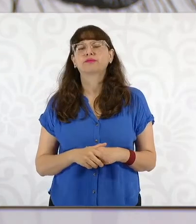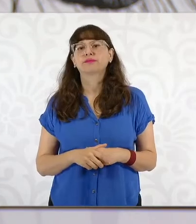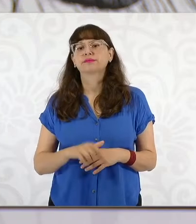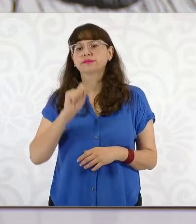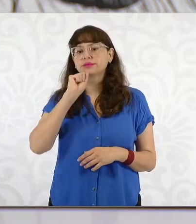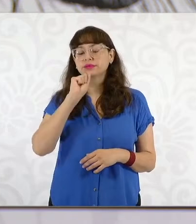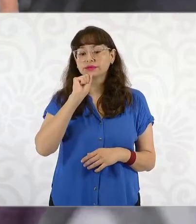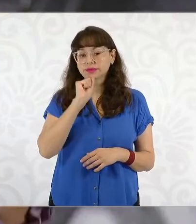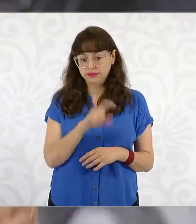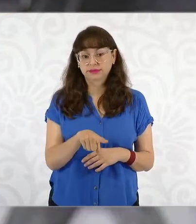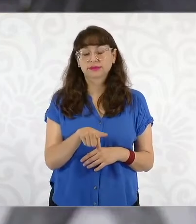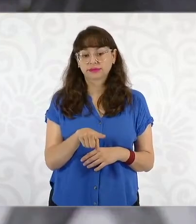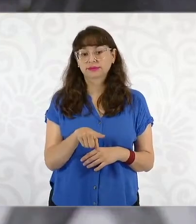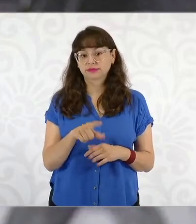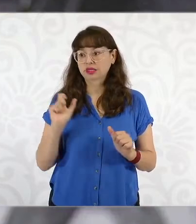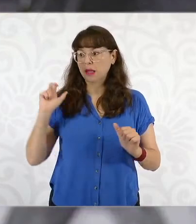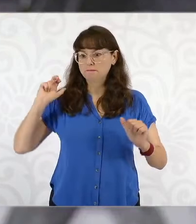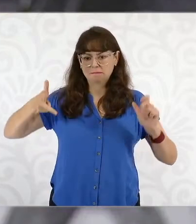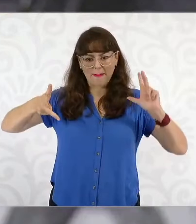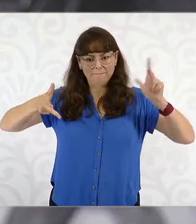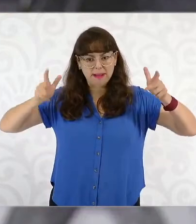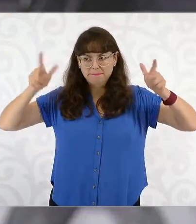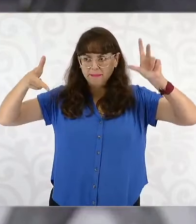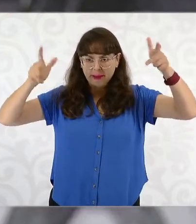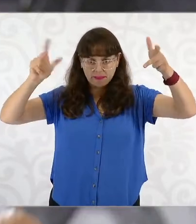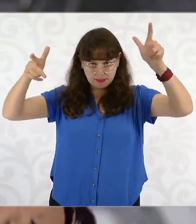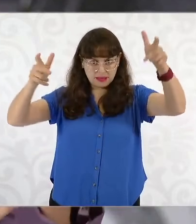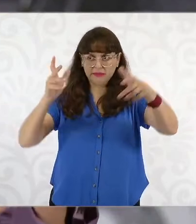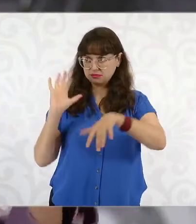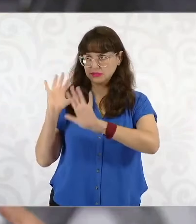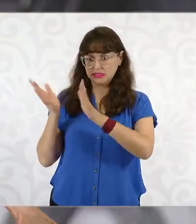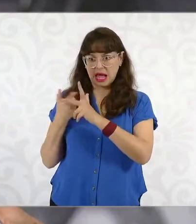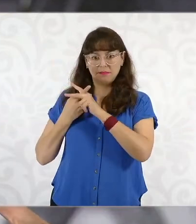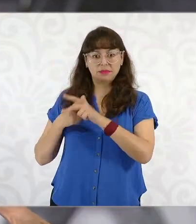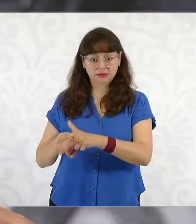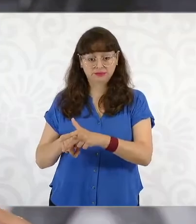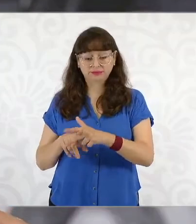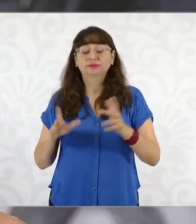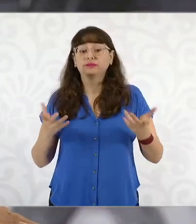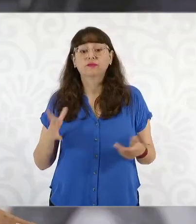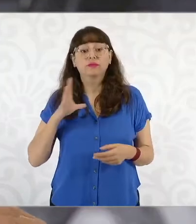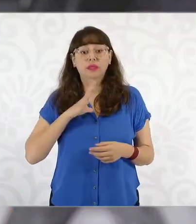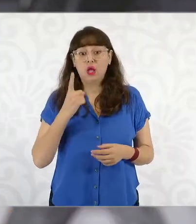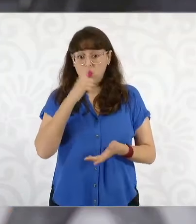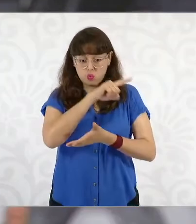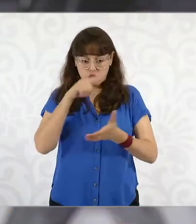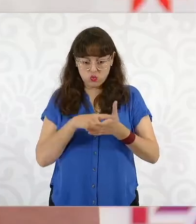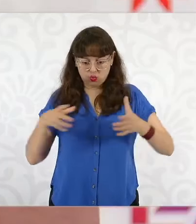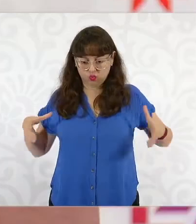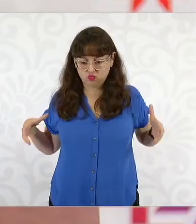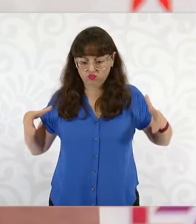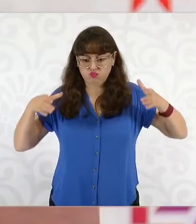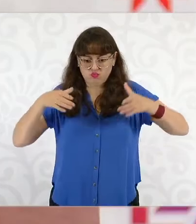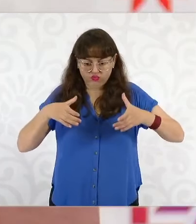a poner en una serie de zonas las cámaras. Entonces, hay un centro de mando y ahí hay